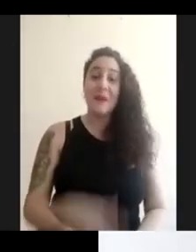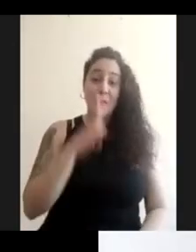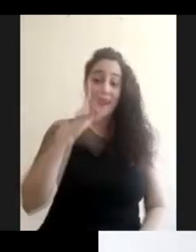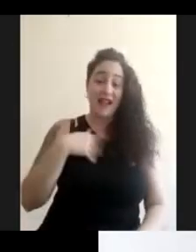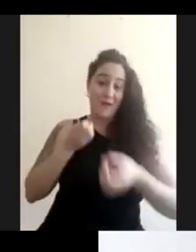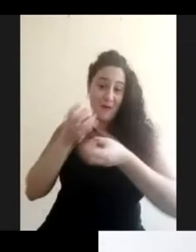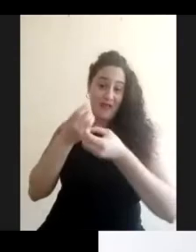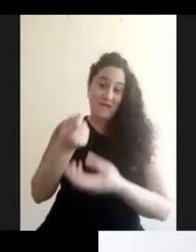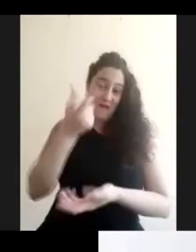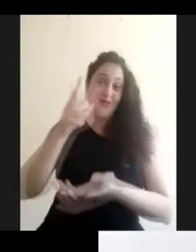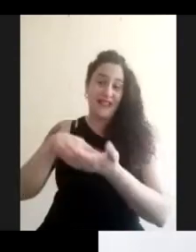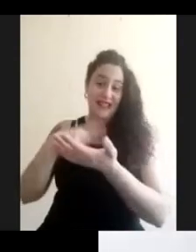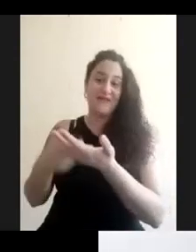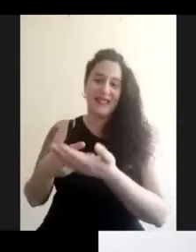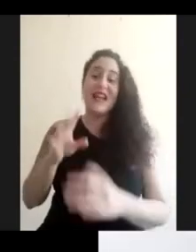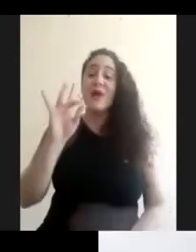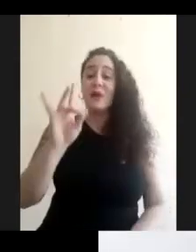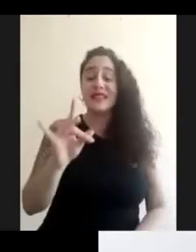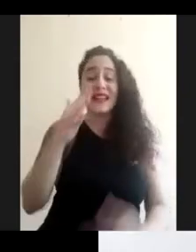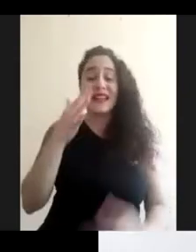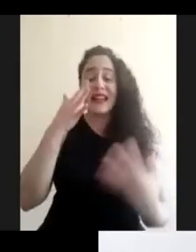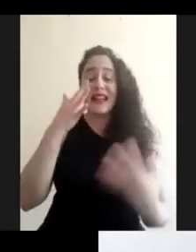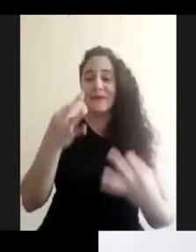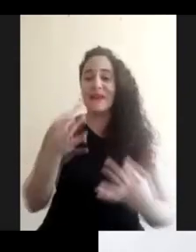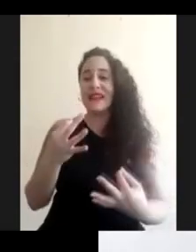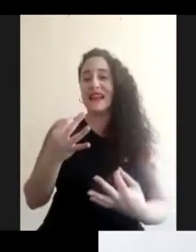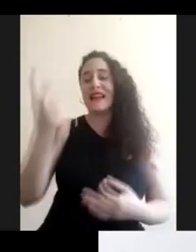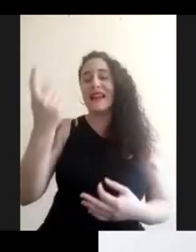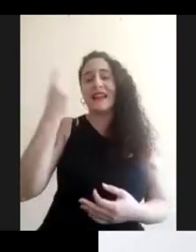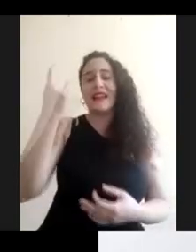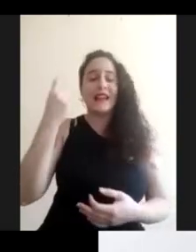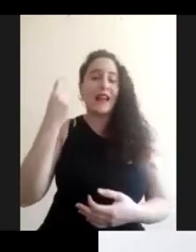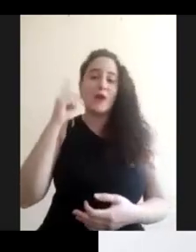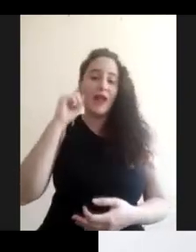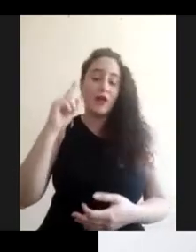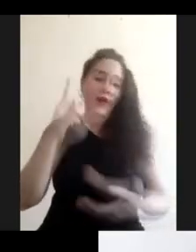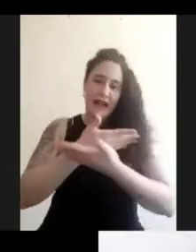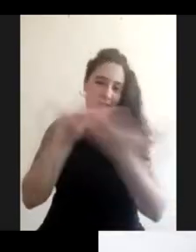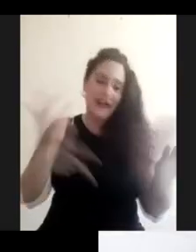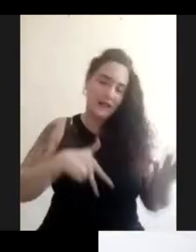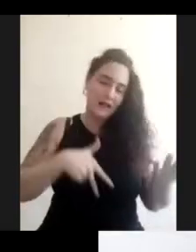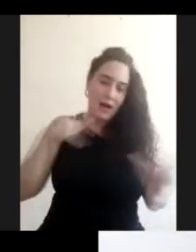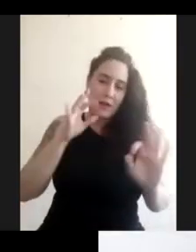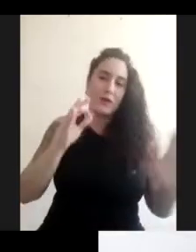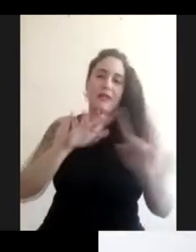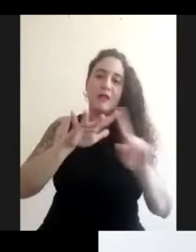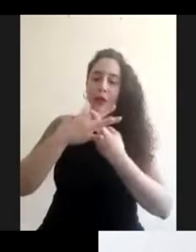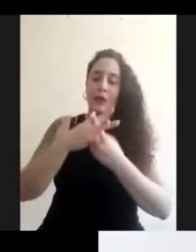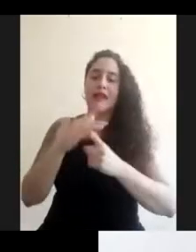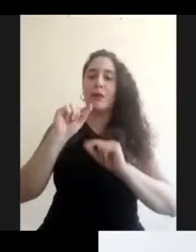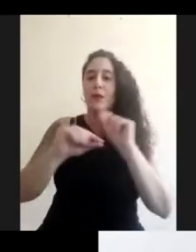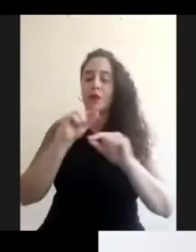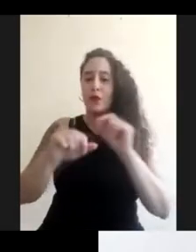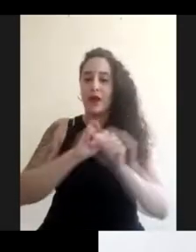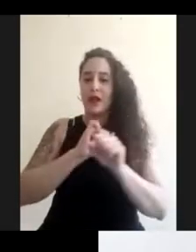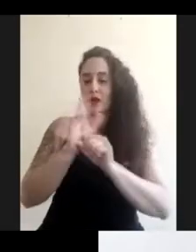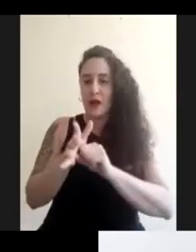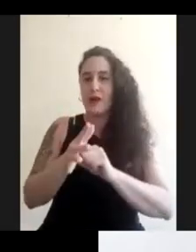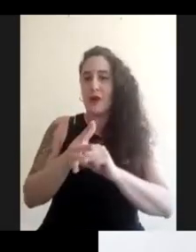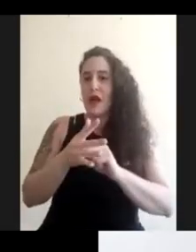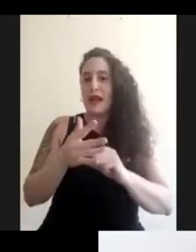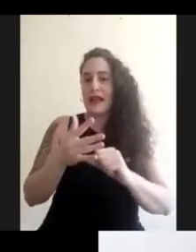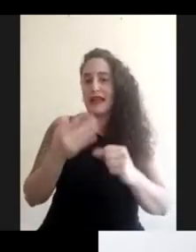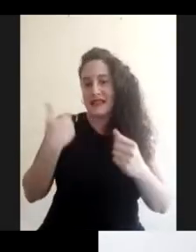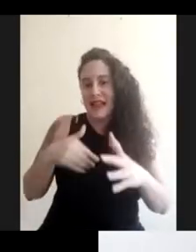de esto. Pues sí, realmente el alumnado en general, ¿no? Ahora mismo la situación que estamos viviendo por el